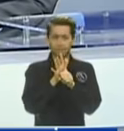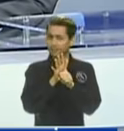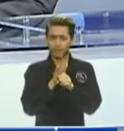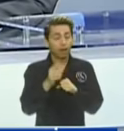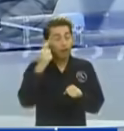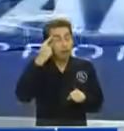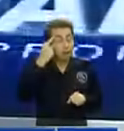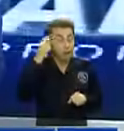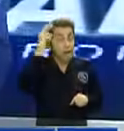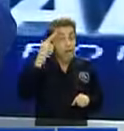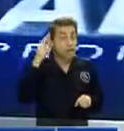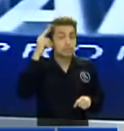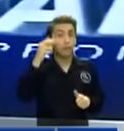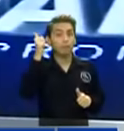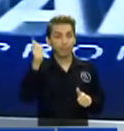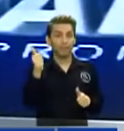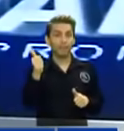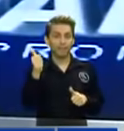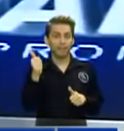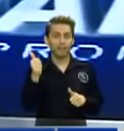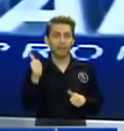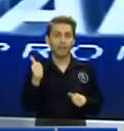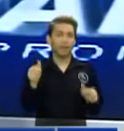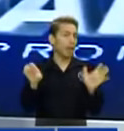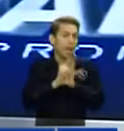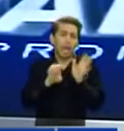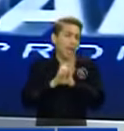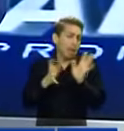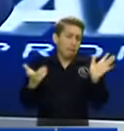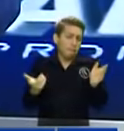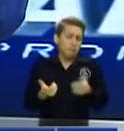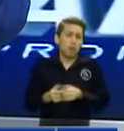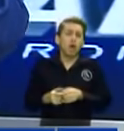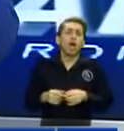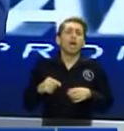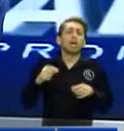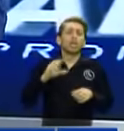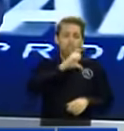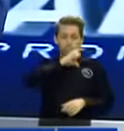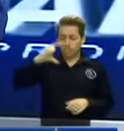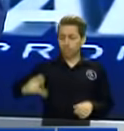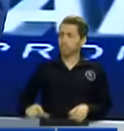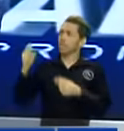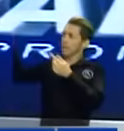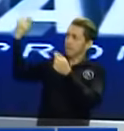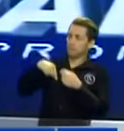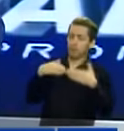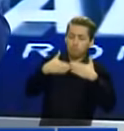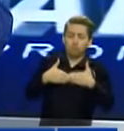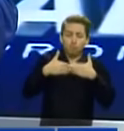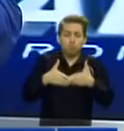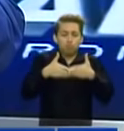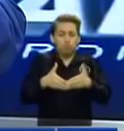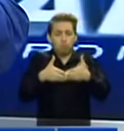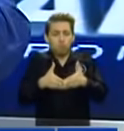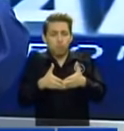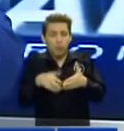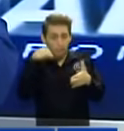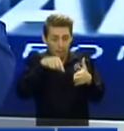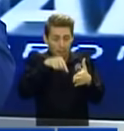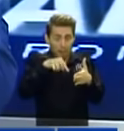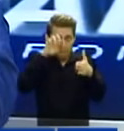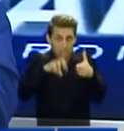O sea, nosotros, puede venir de la China un barco. Los chinos que vengan en la tripulación, esos no